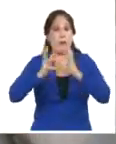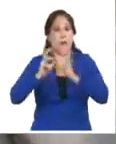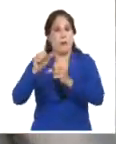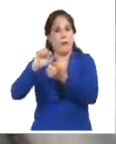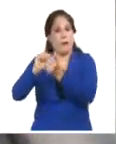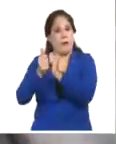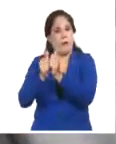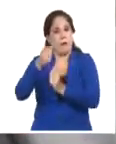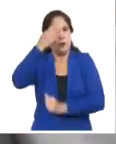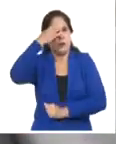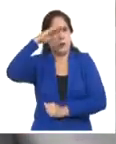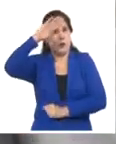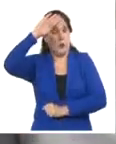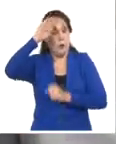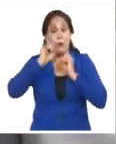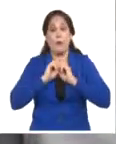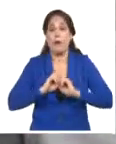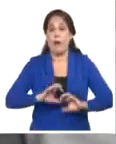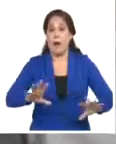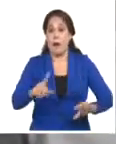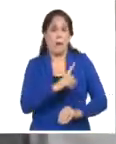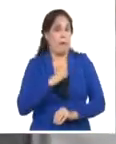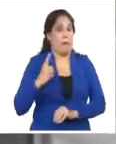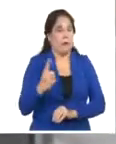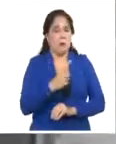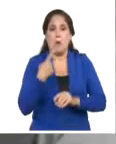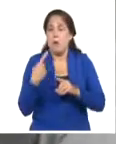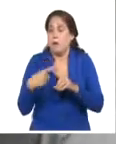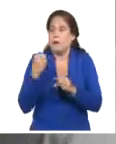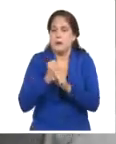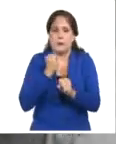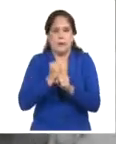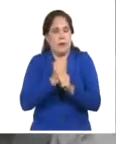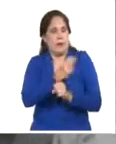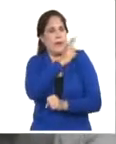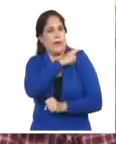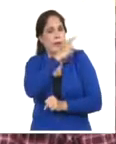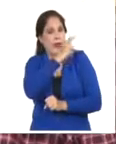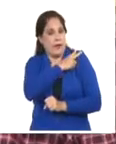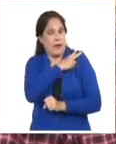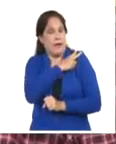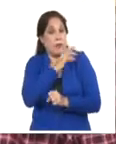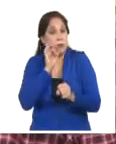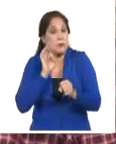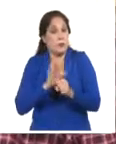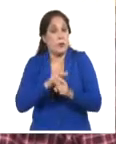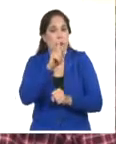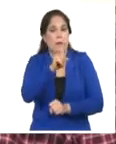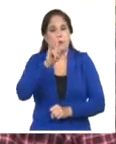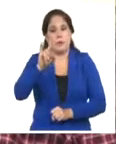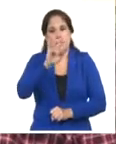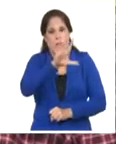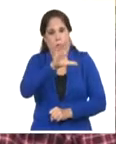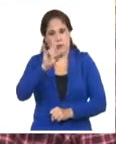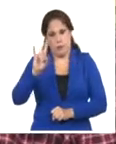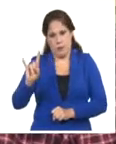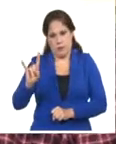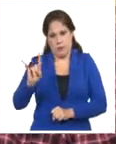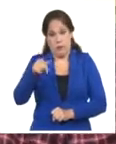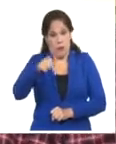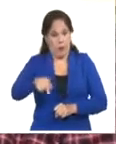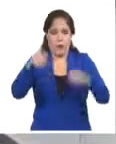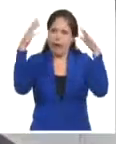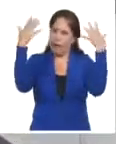país. Representa un ejemplo a seguir por su fructífera vida como dirigente al servicio de la obra iniciada en 1959. Hoy